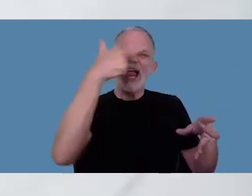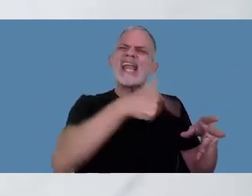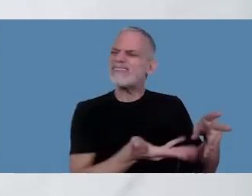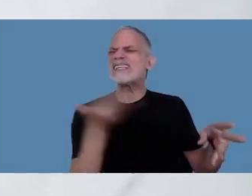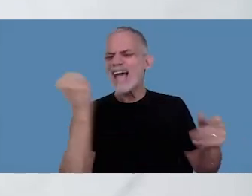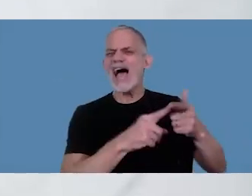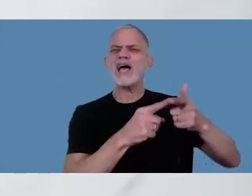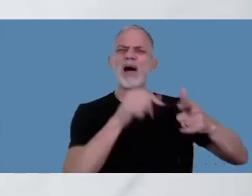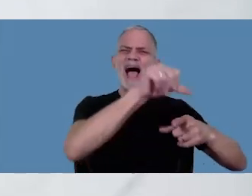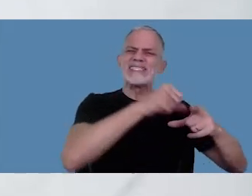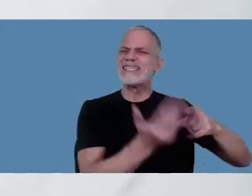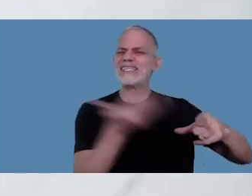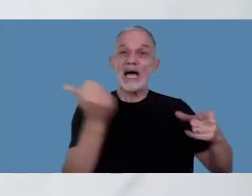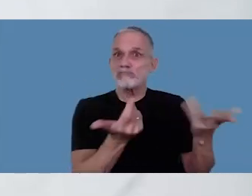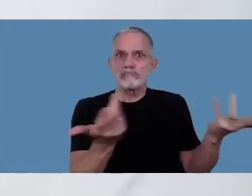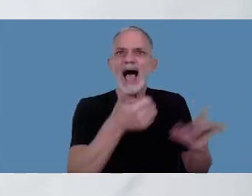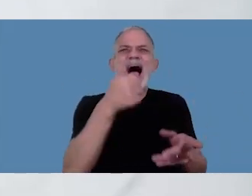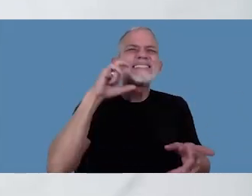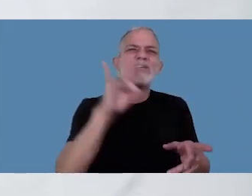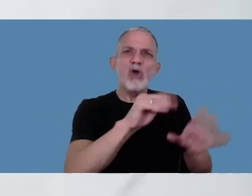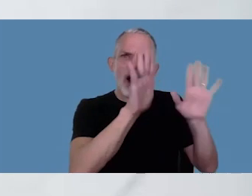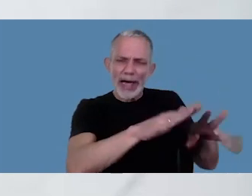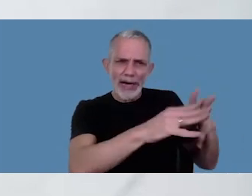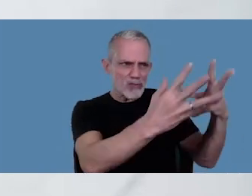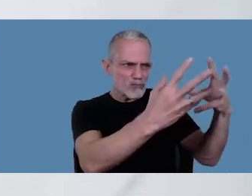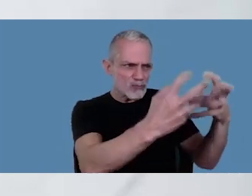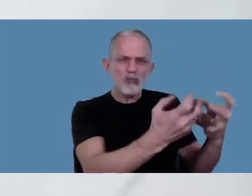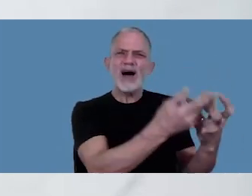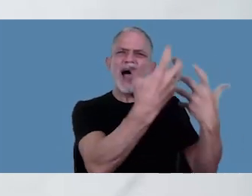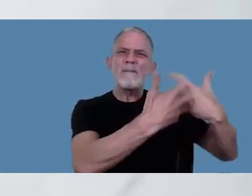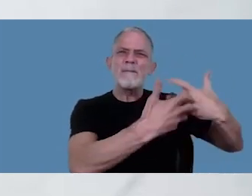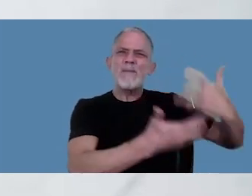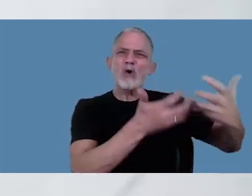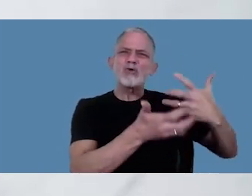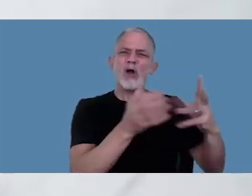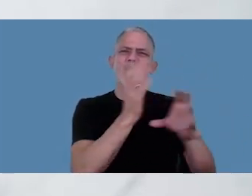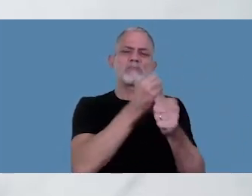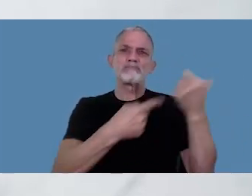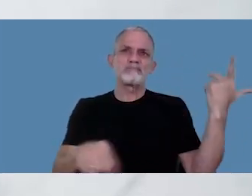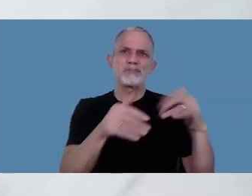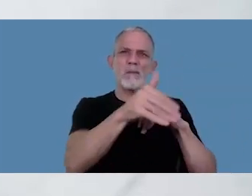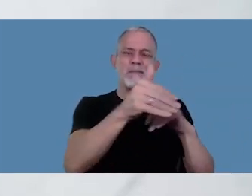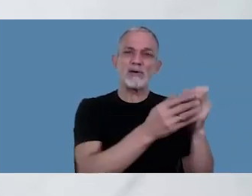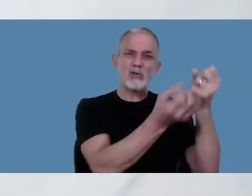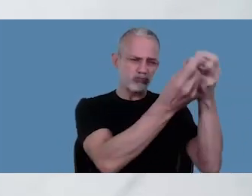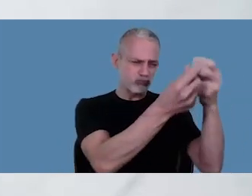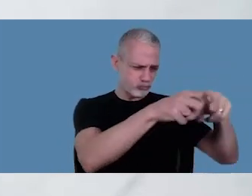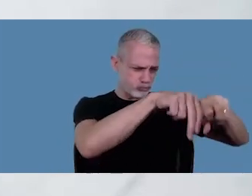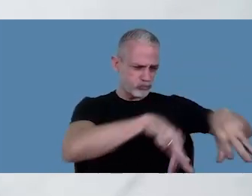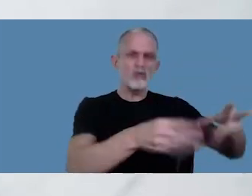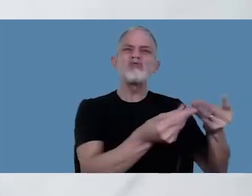los aceites, los ácidos que tienen los motores de transporte automotor caen al suelo